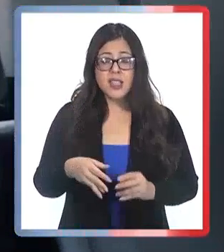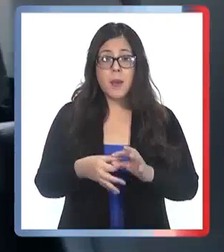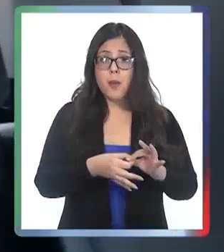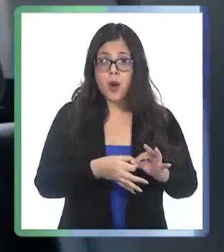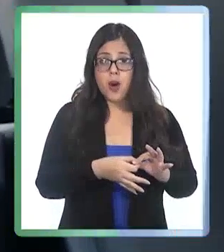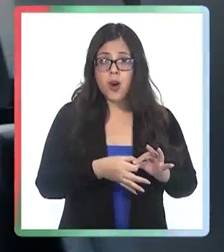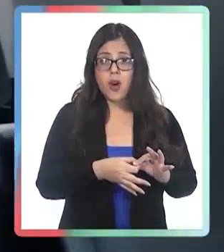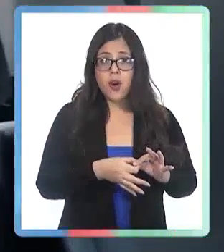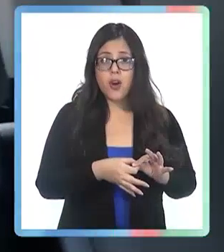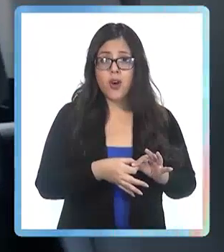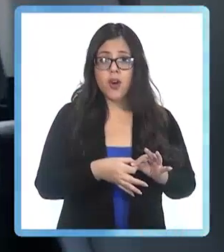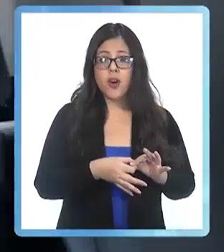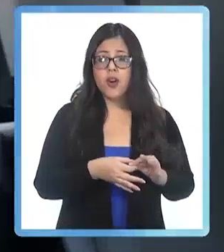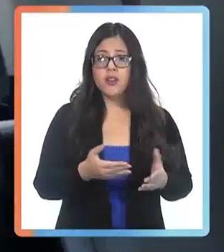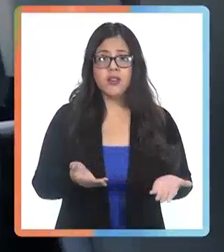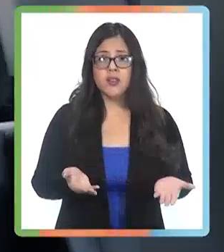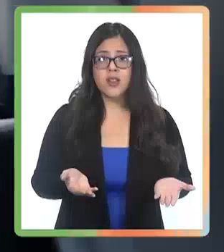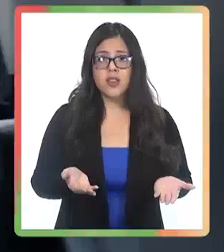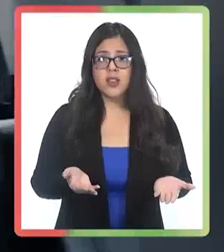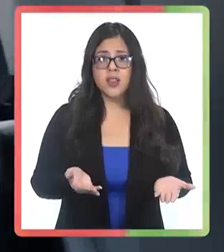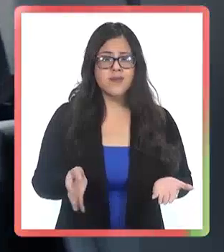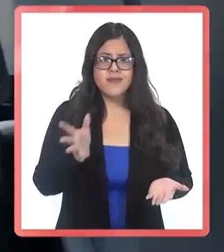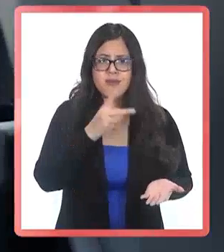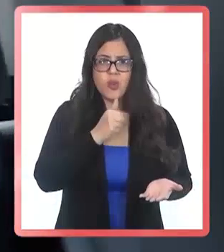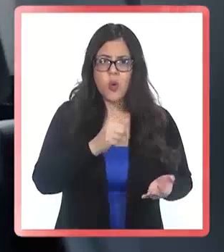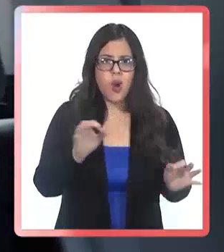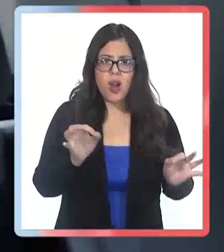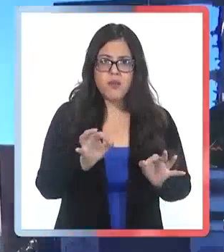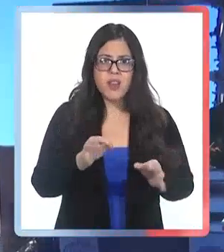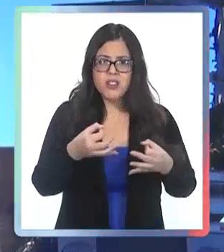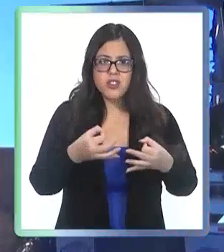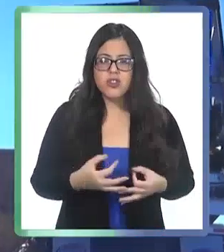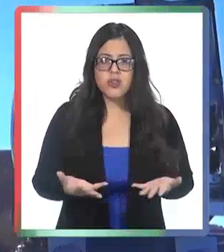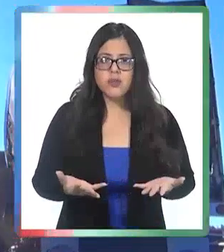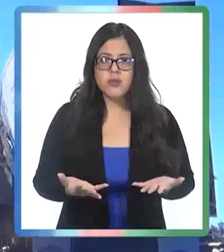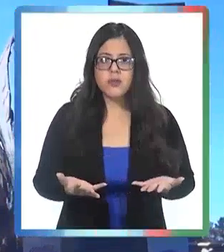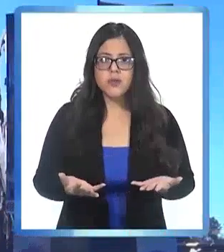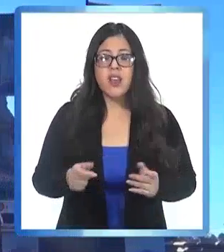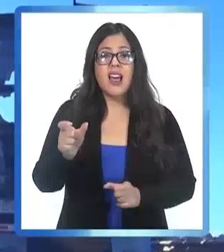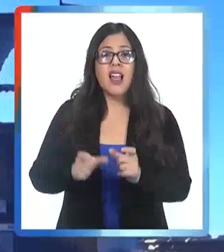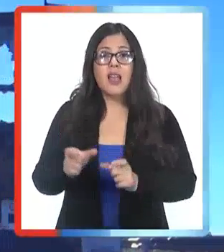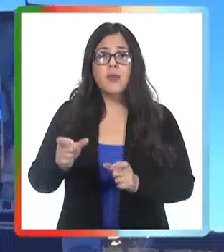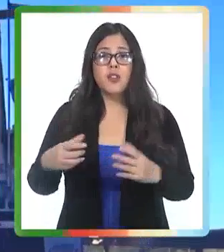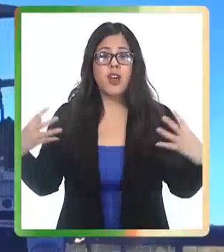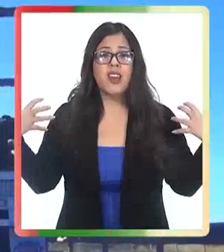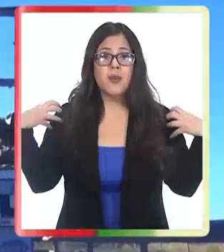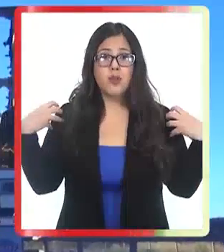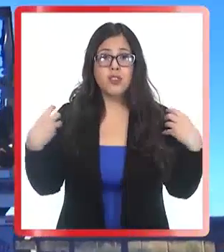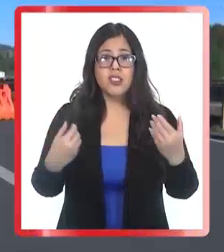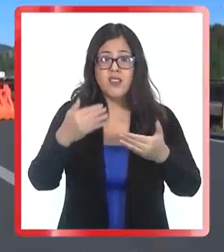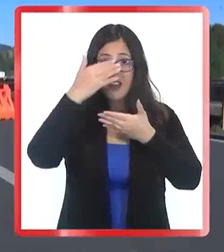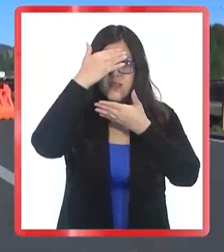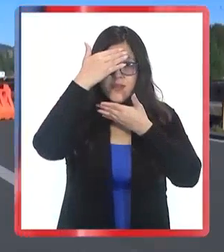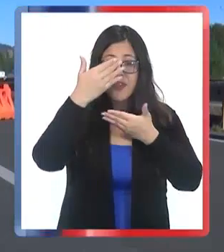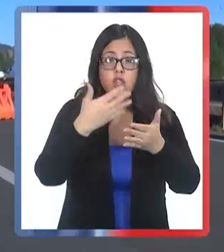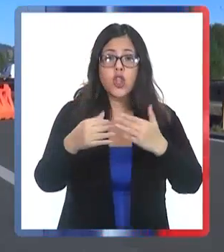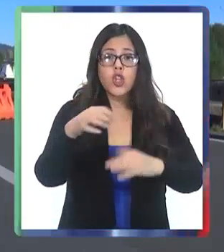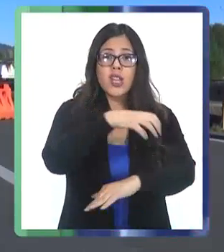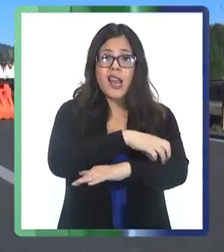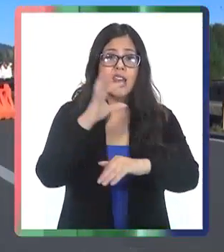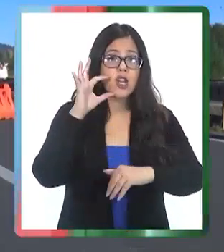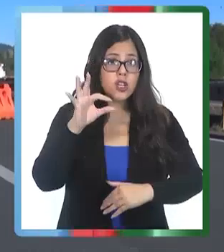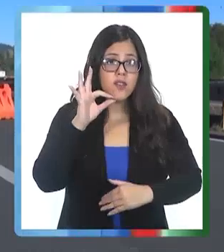de razones son absolutamente sin fundamentos. Los narcoterroristas que operan en la región del